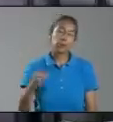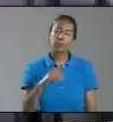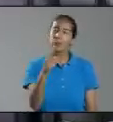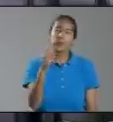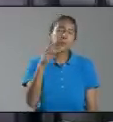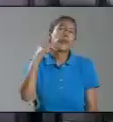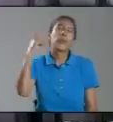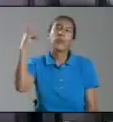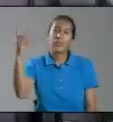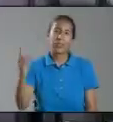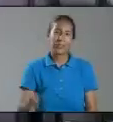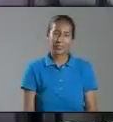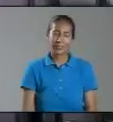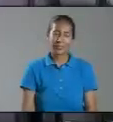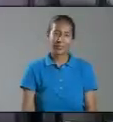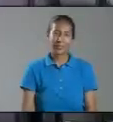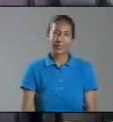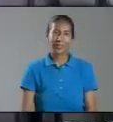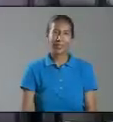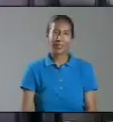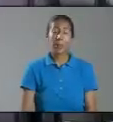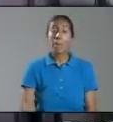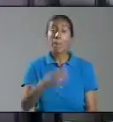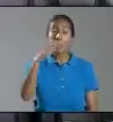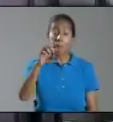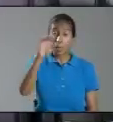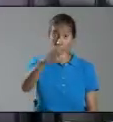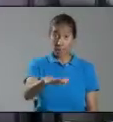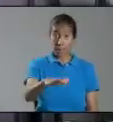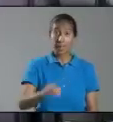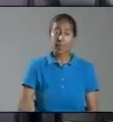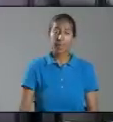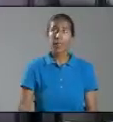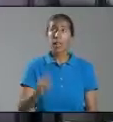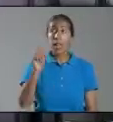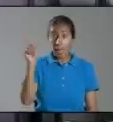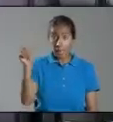Solamente Dios, ahí sí que solo Dios. Pero entonces aquí,